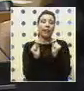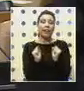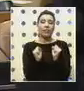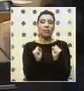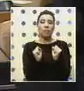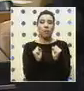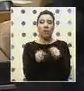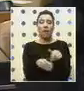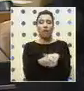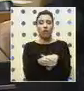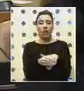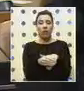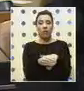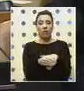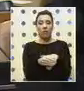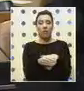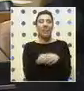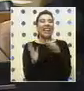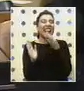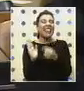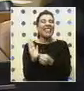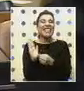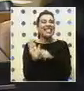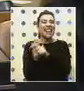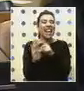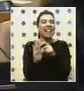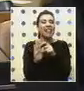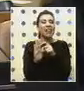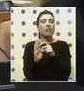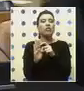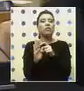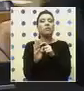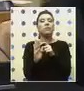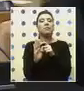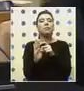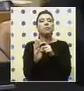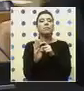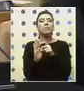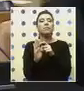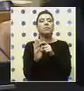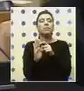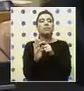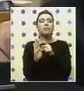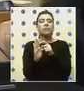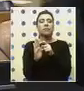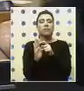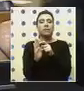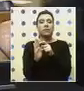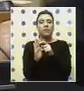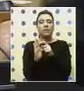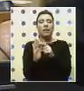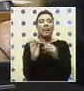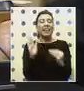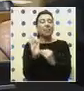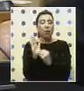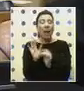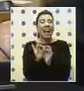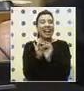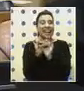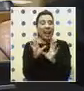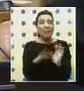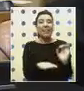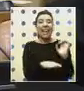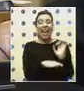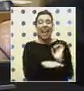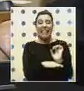pueda votar. Que hace referencia a que pueda quedar explícito el que